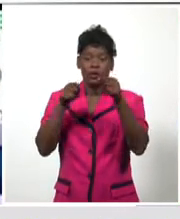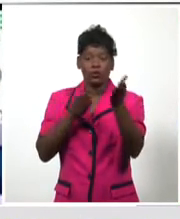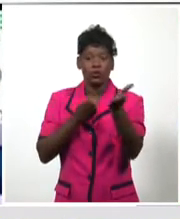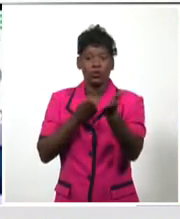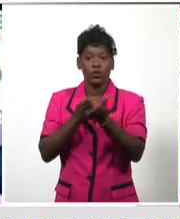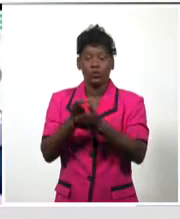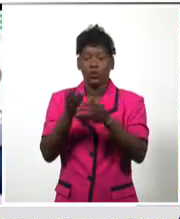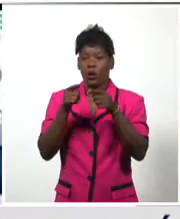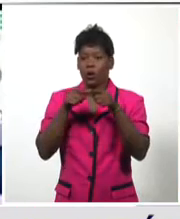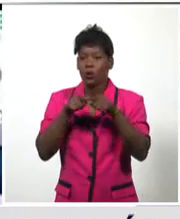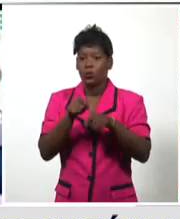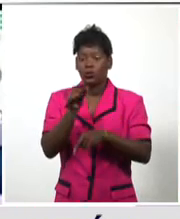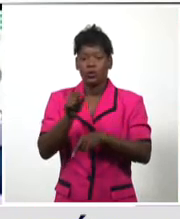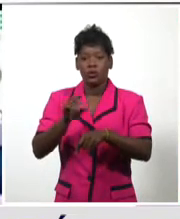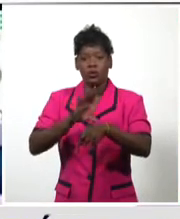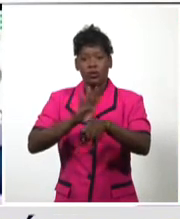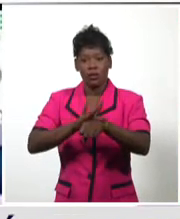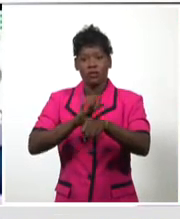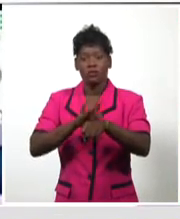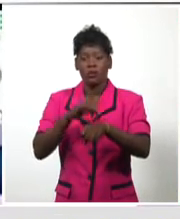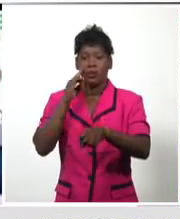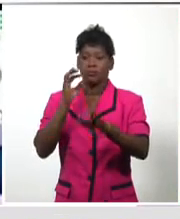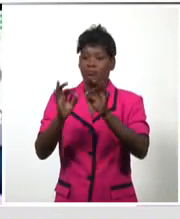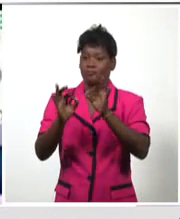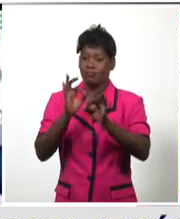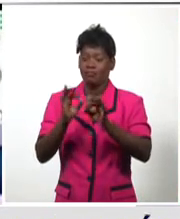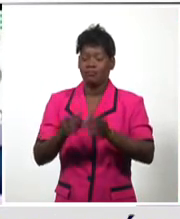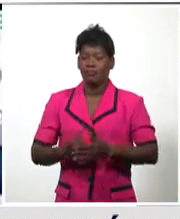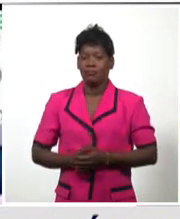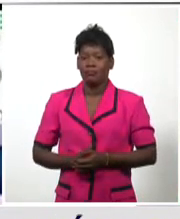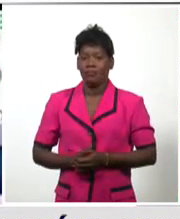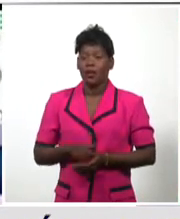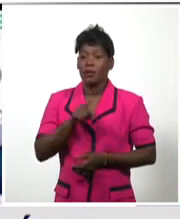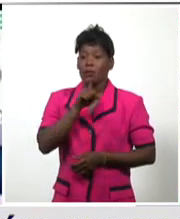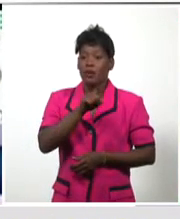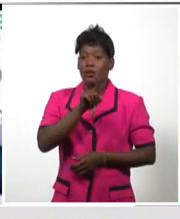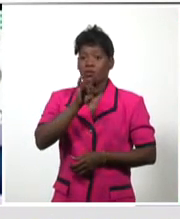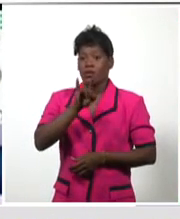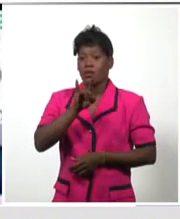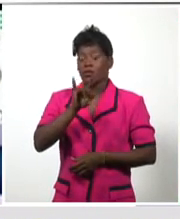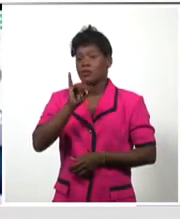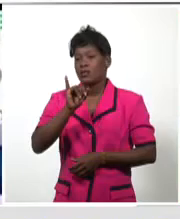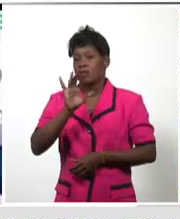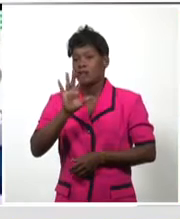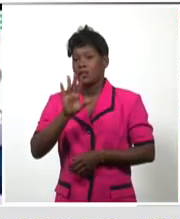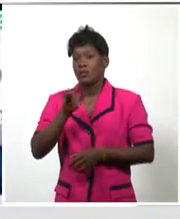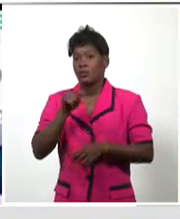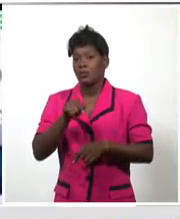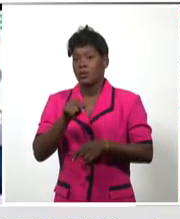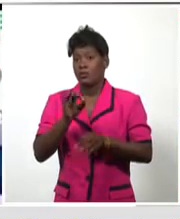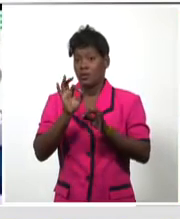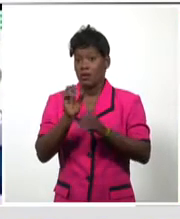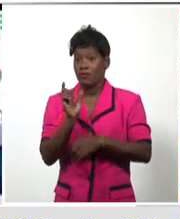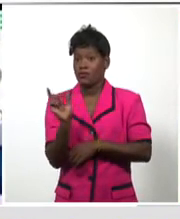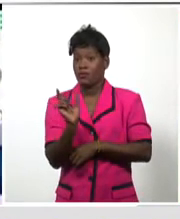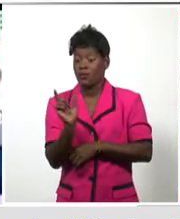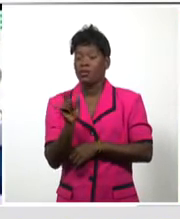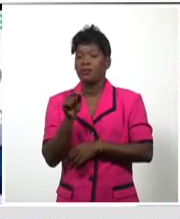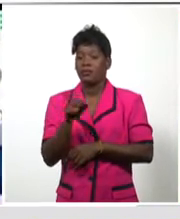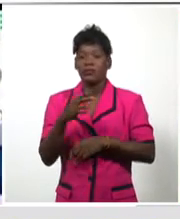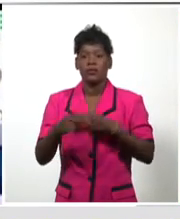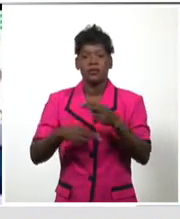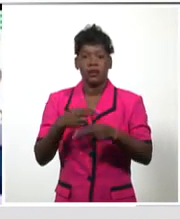en todo momento, también para proteger su vida. Y desde 1965, en fechas como esta, se celebra cada año en todo el mundo el Día